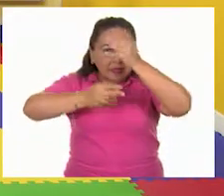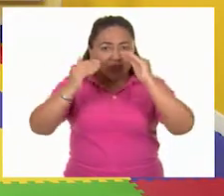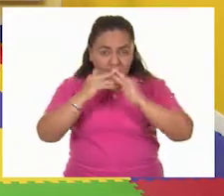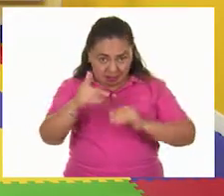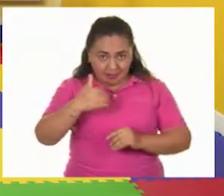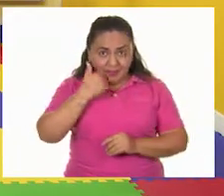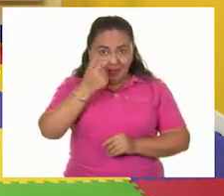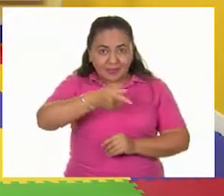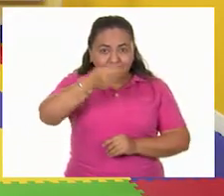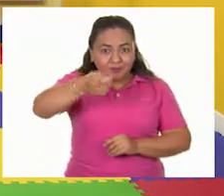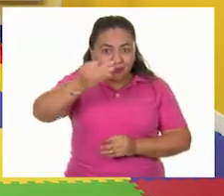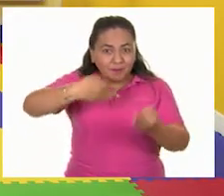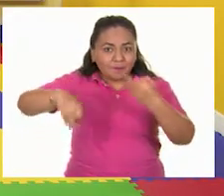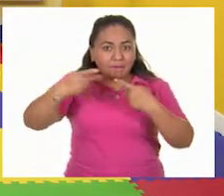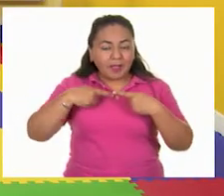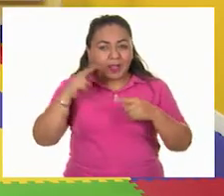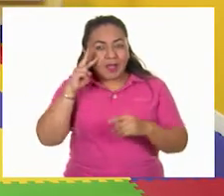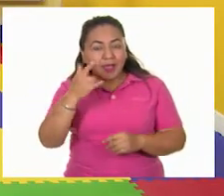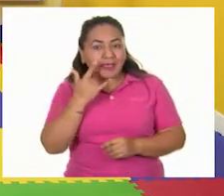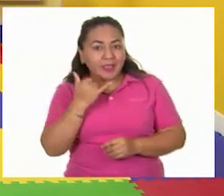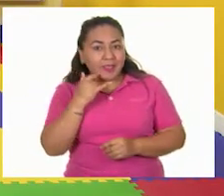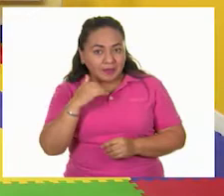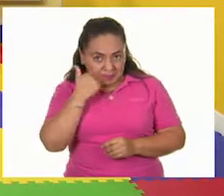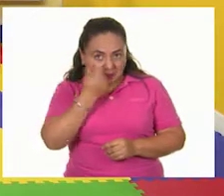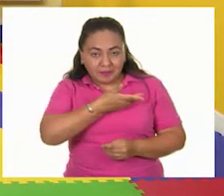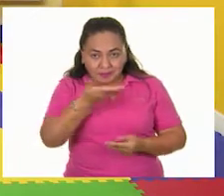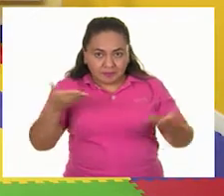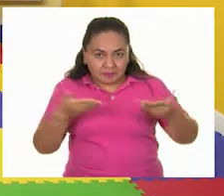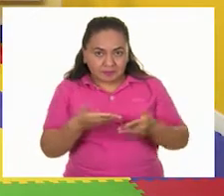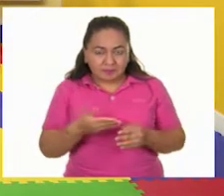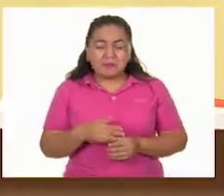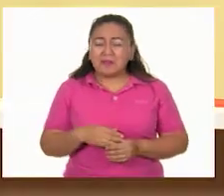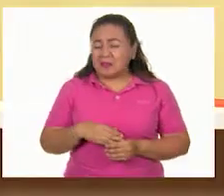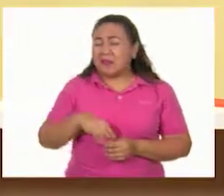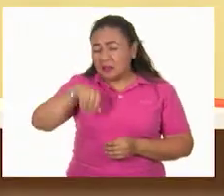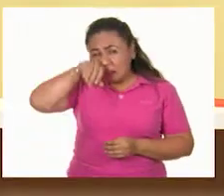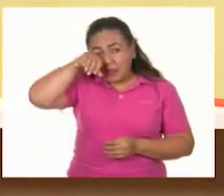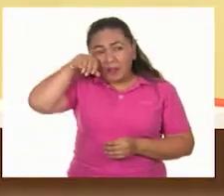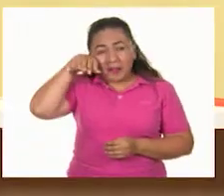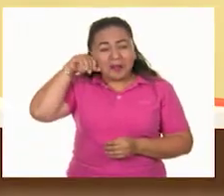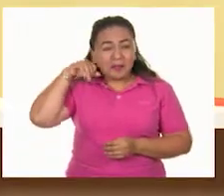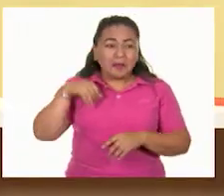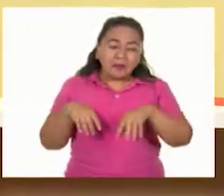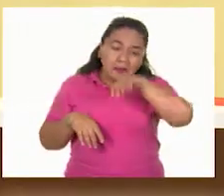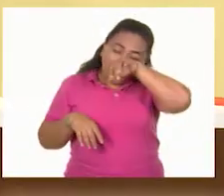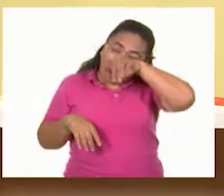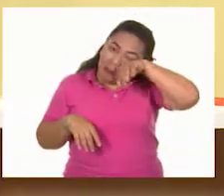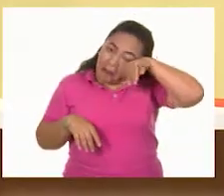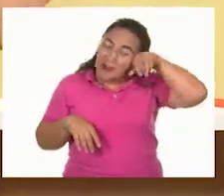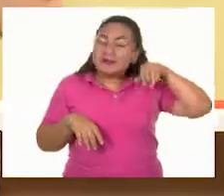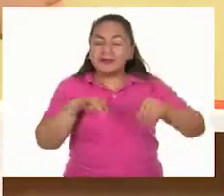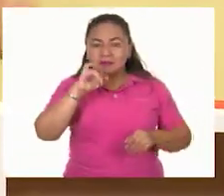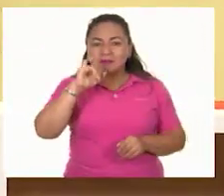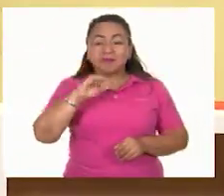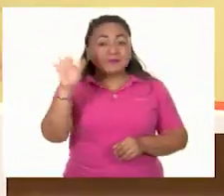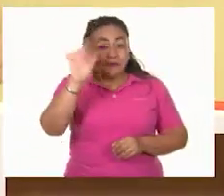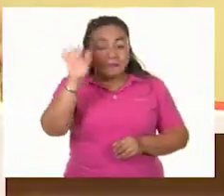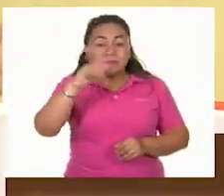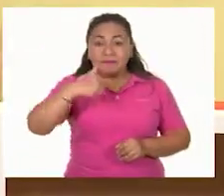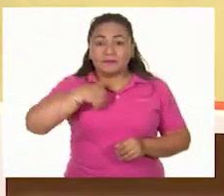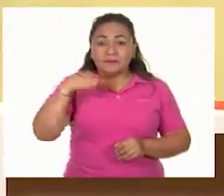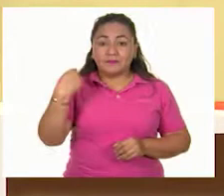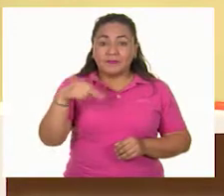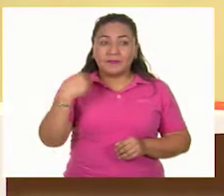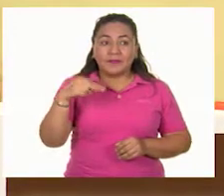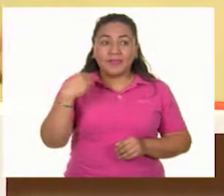gustaría saludar a las personas que te están viendo? ¿Quieres presentarte? Sí, déjame seco mis lágrimas. Uh-huh. Hola, mi nombre